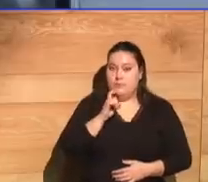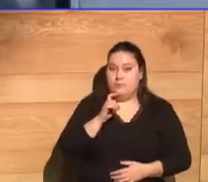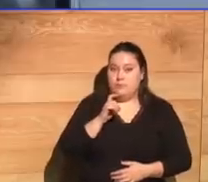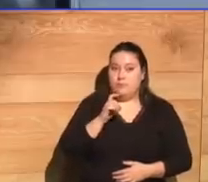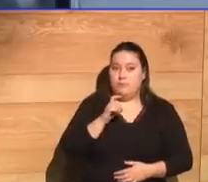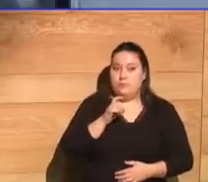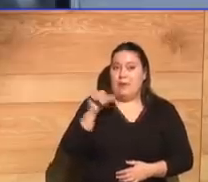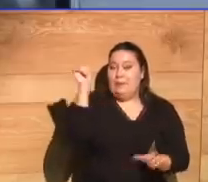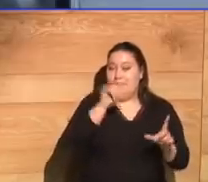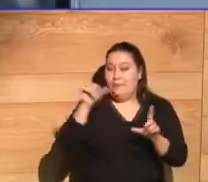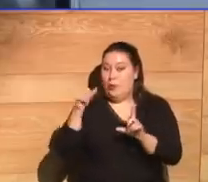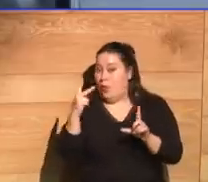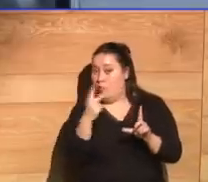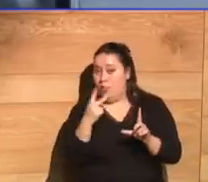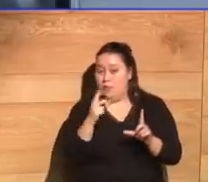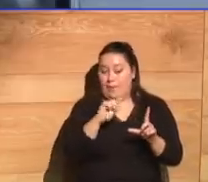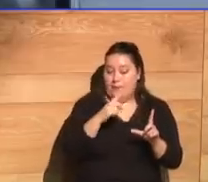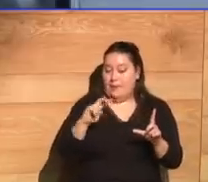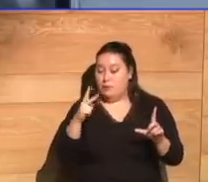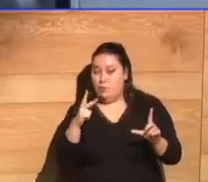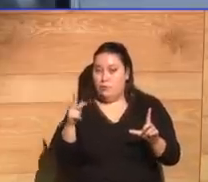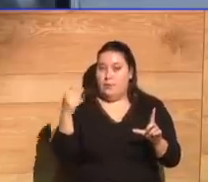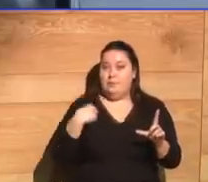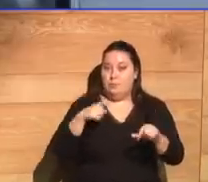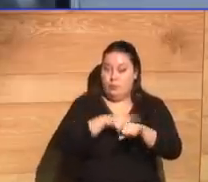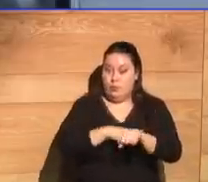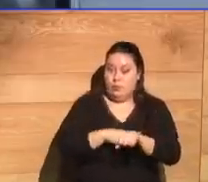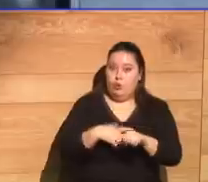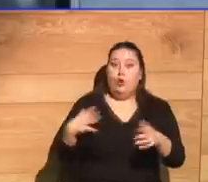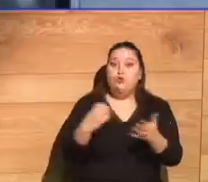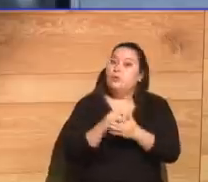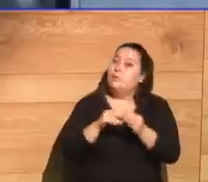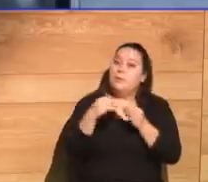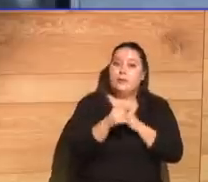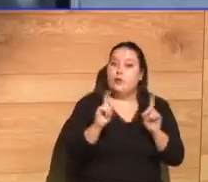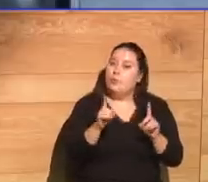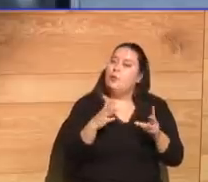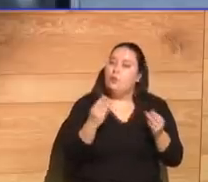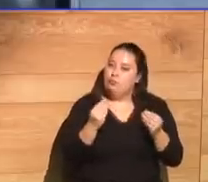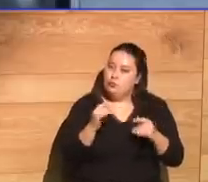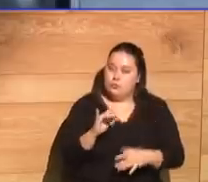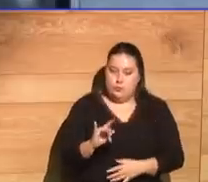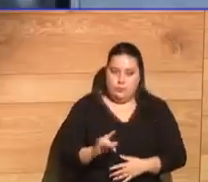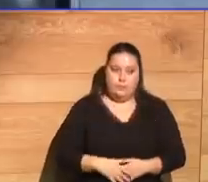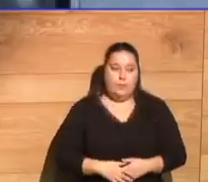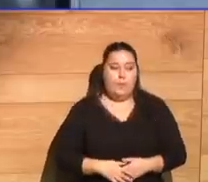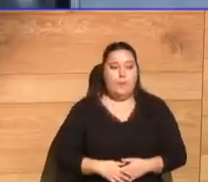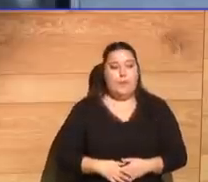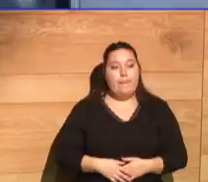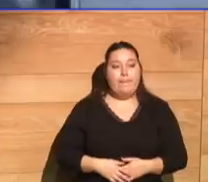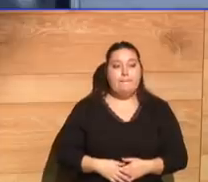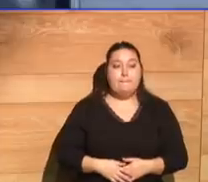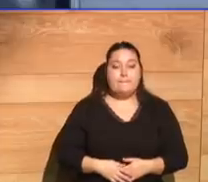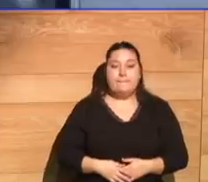dos películas a la vez, que están rodando la primera y la segunda. No todo el material, pero una cantidad enorme de material. Y de hecho,